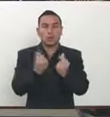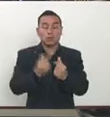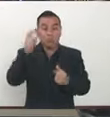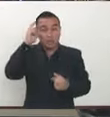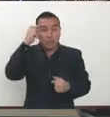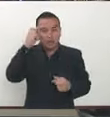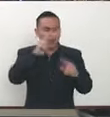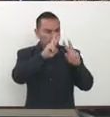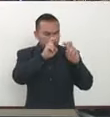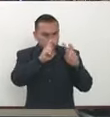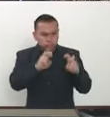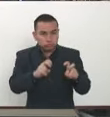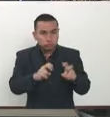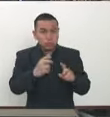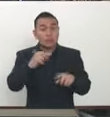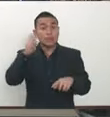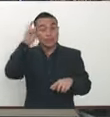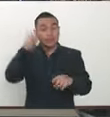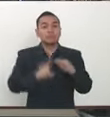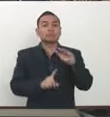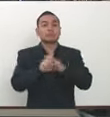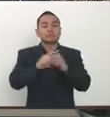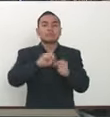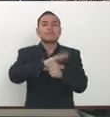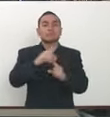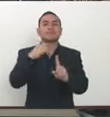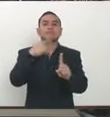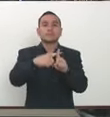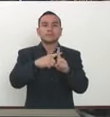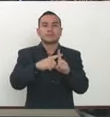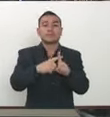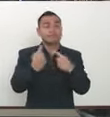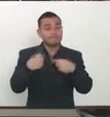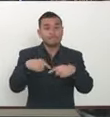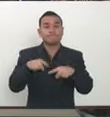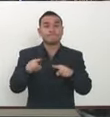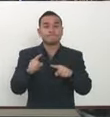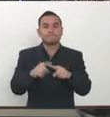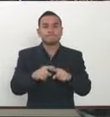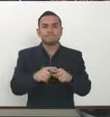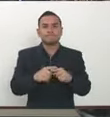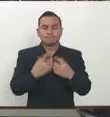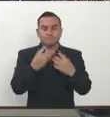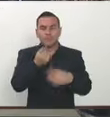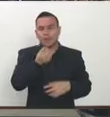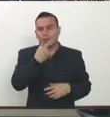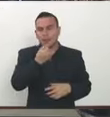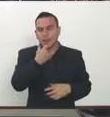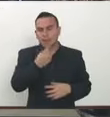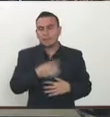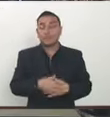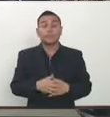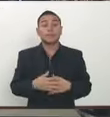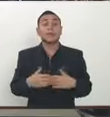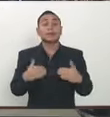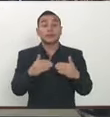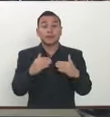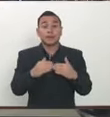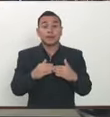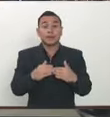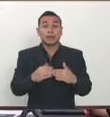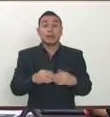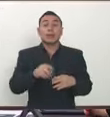un chequeo y en caso de resultar positivo se les va a dar el tratamiento necesario. Así también vamos a tener